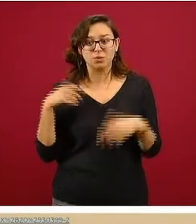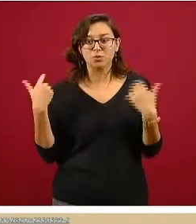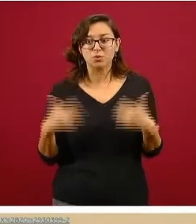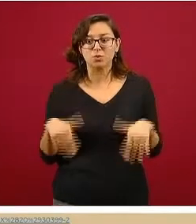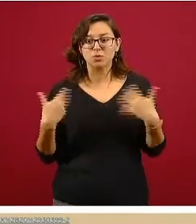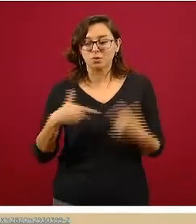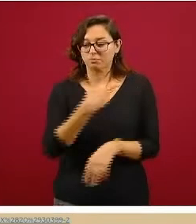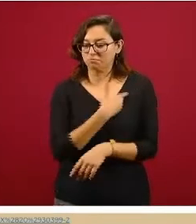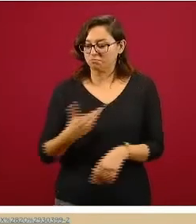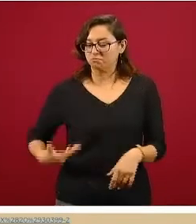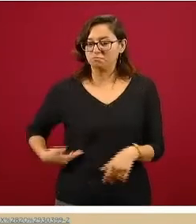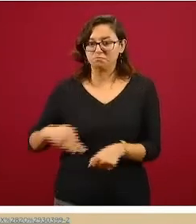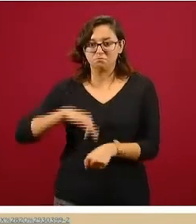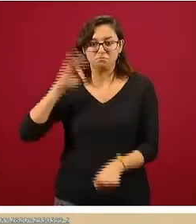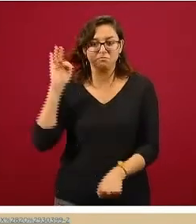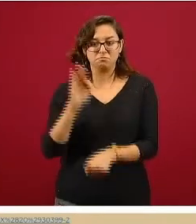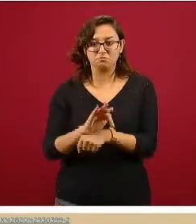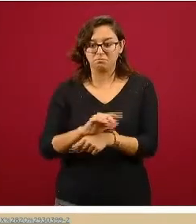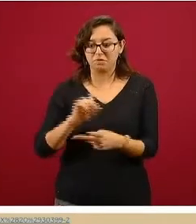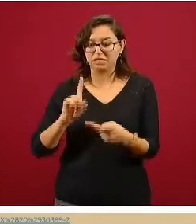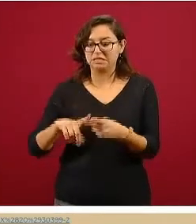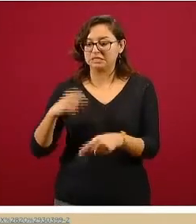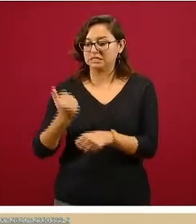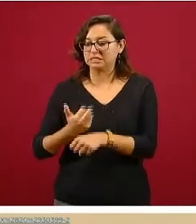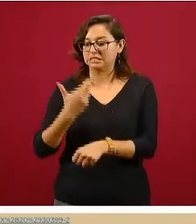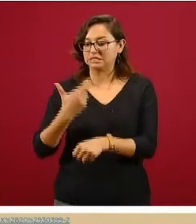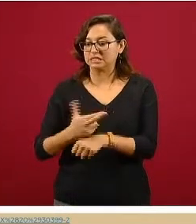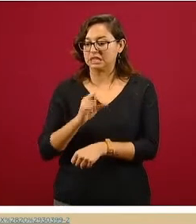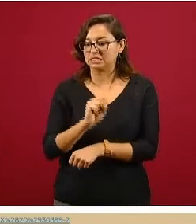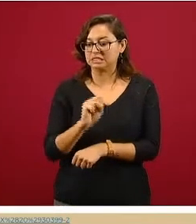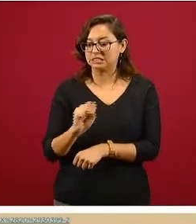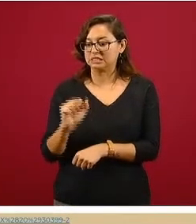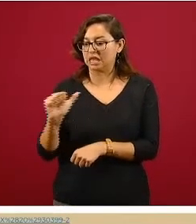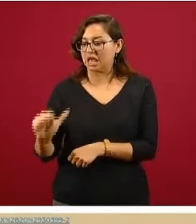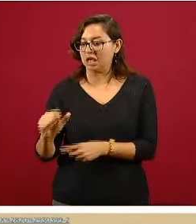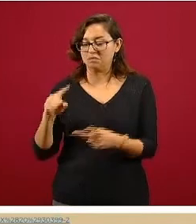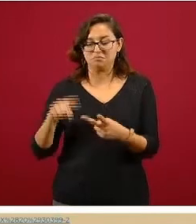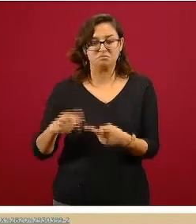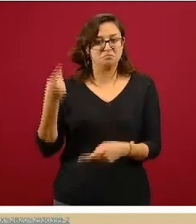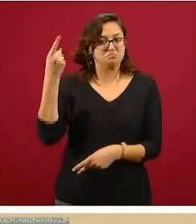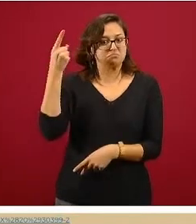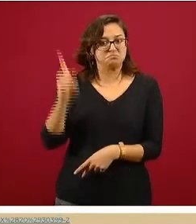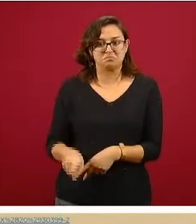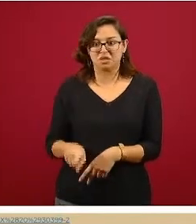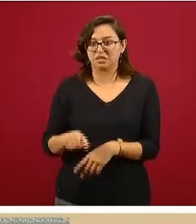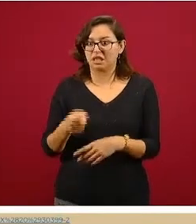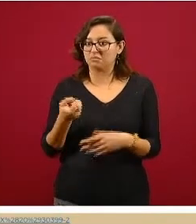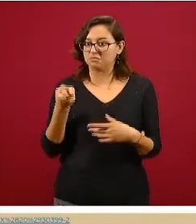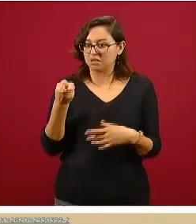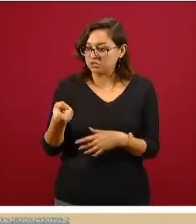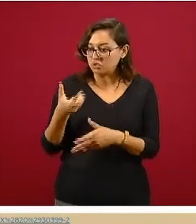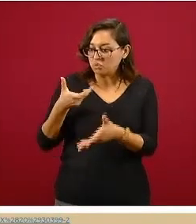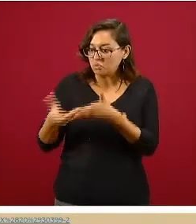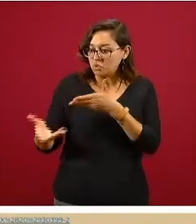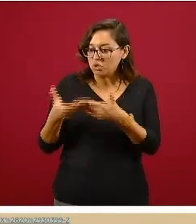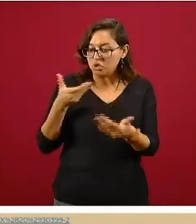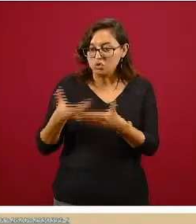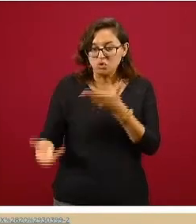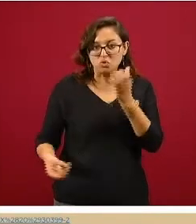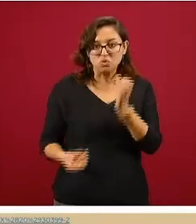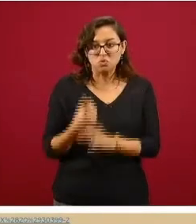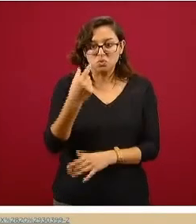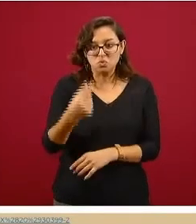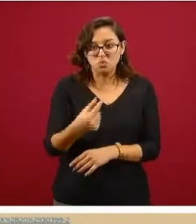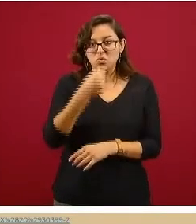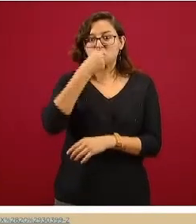irrestricto del señor presidente y del secretario de Salud para promover un decreto en donde se prohíbe la fabricación